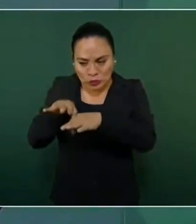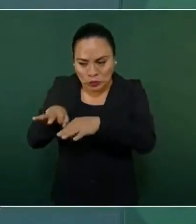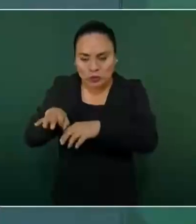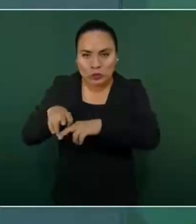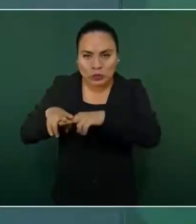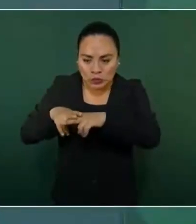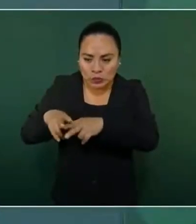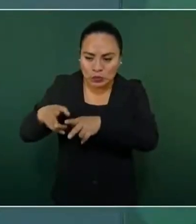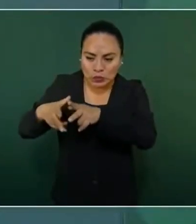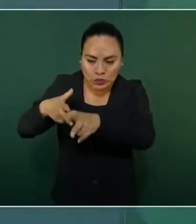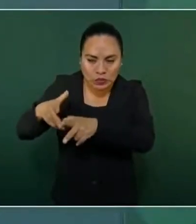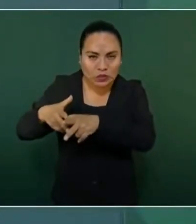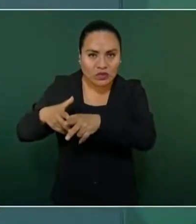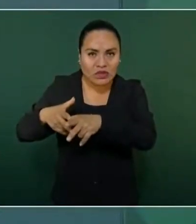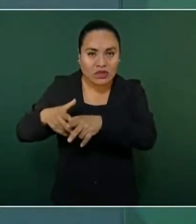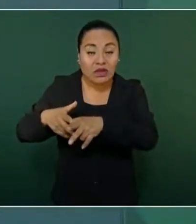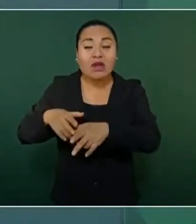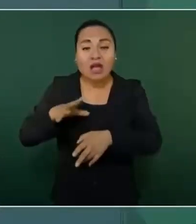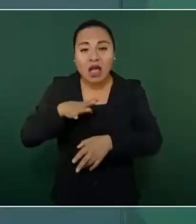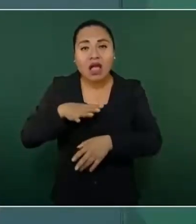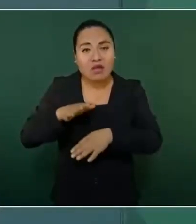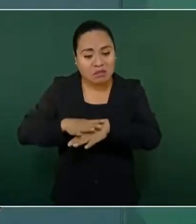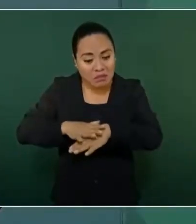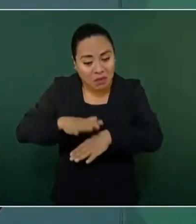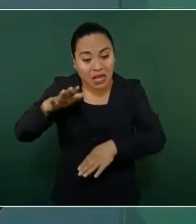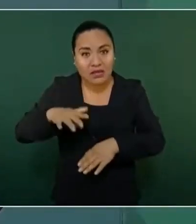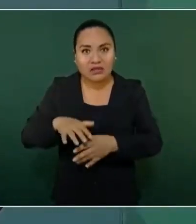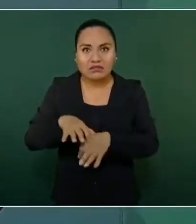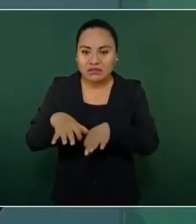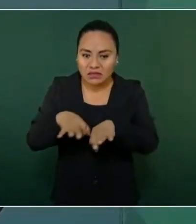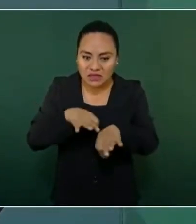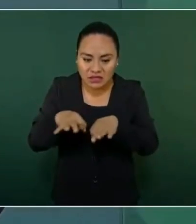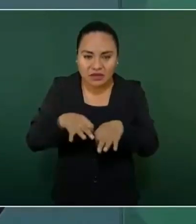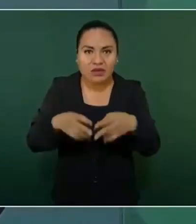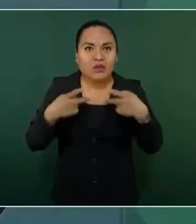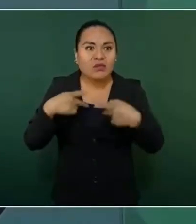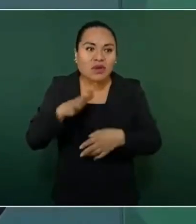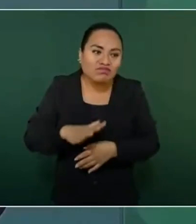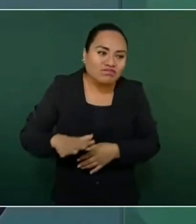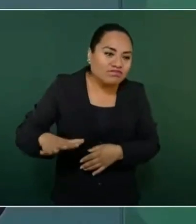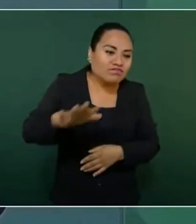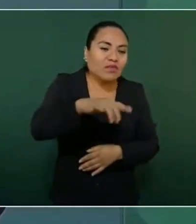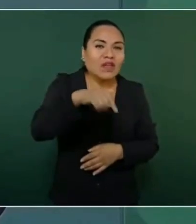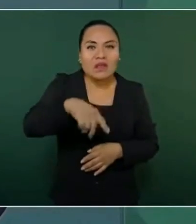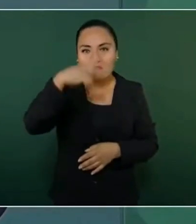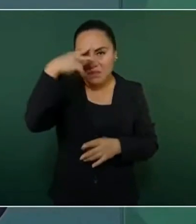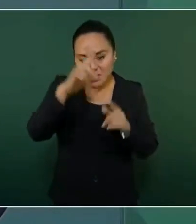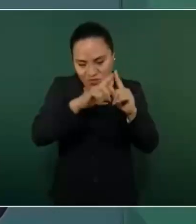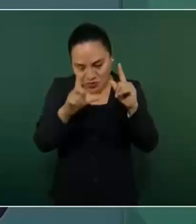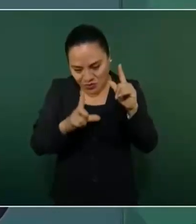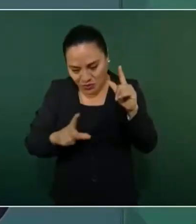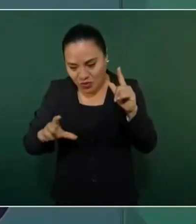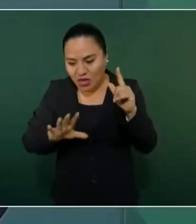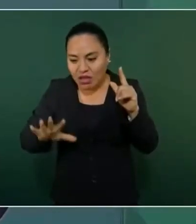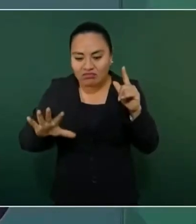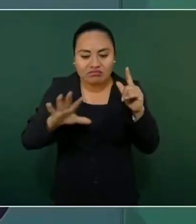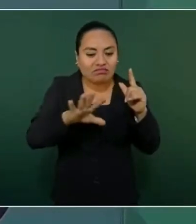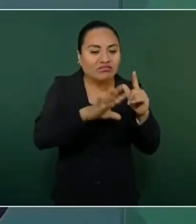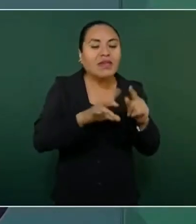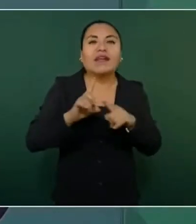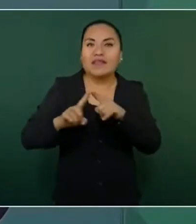tenemos tanta obra pública en México que estamos construyendo,